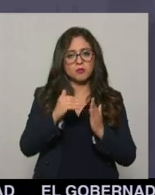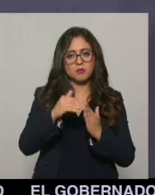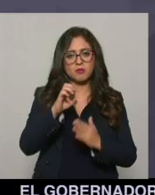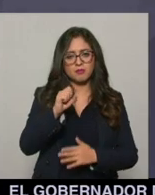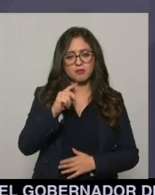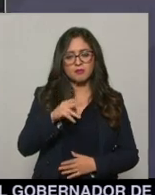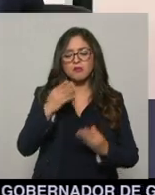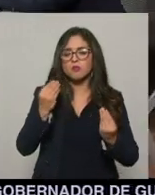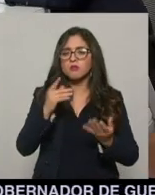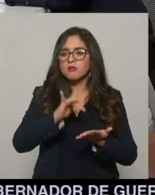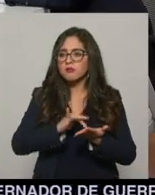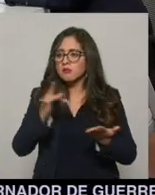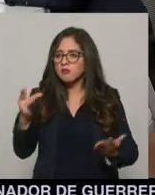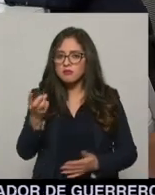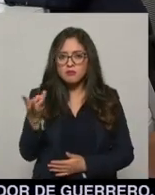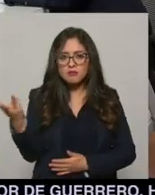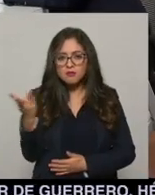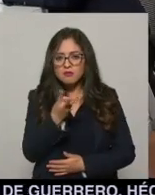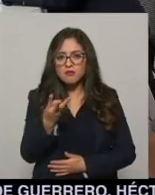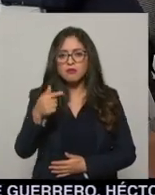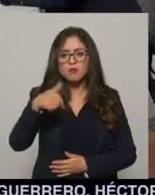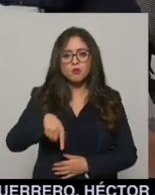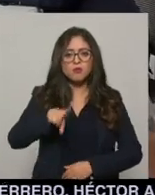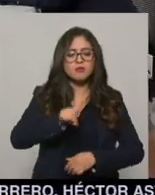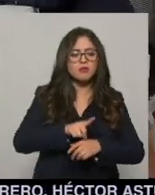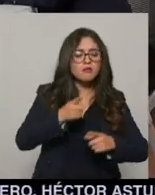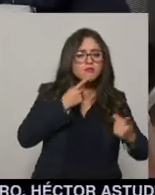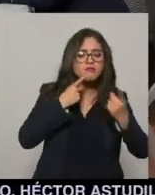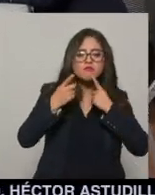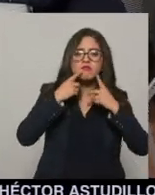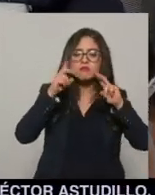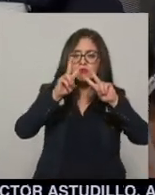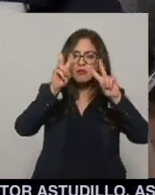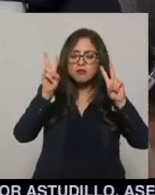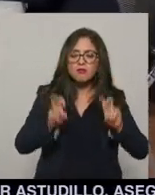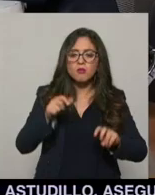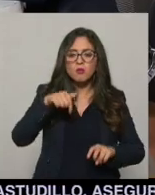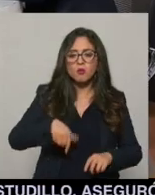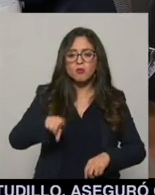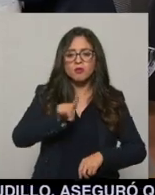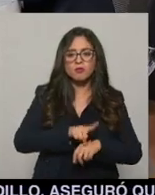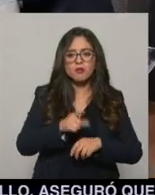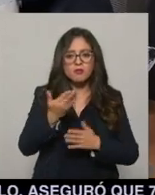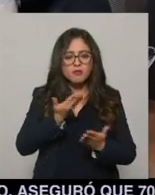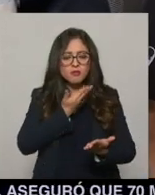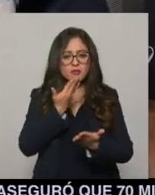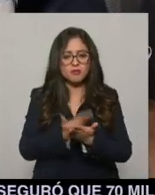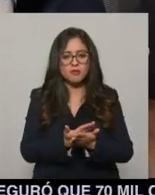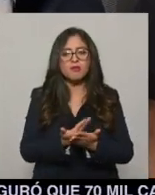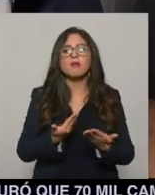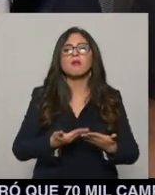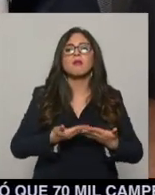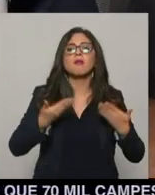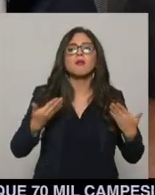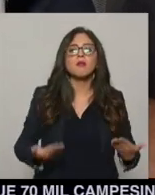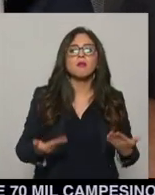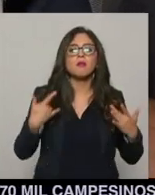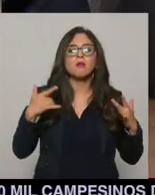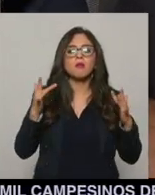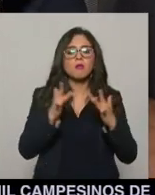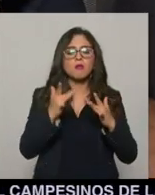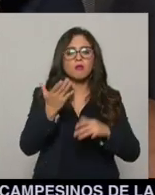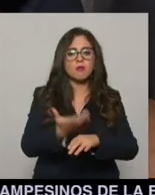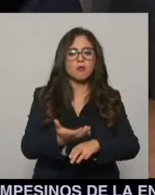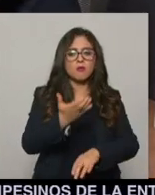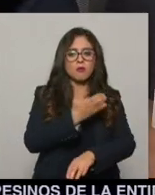Muchísimas gracias. Gracias a ustedes por este tema tan importante que hemos puesto en la mesa de análisis. Y nos vamos rápidamente con mi